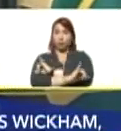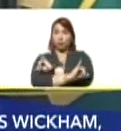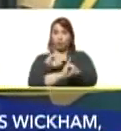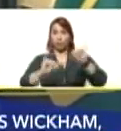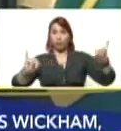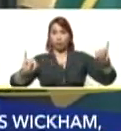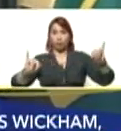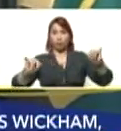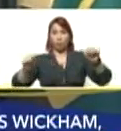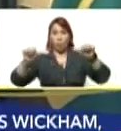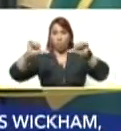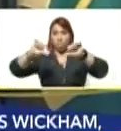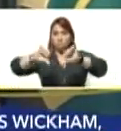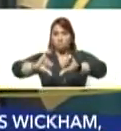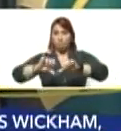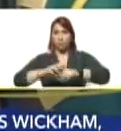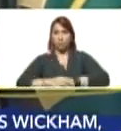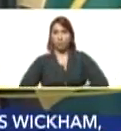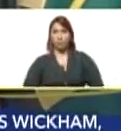deplorable,